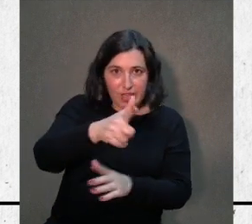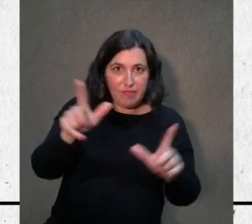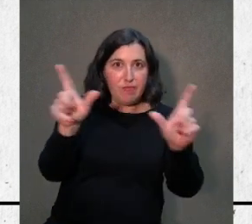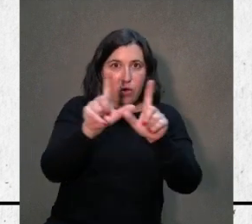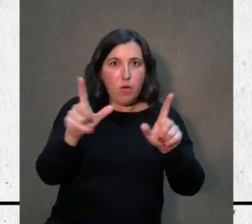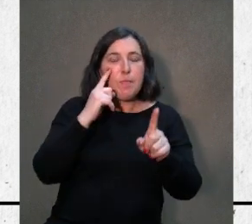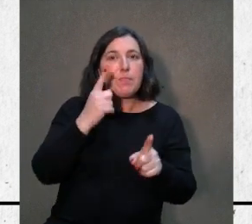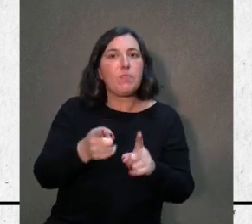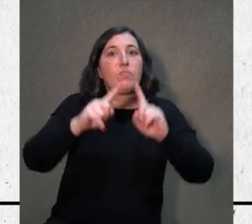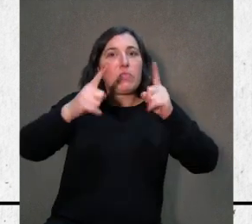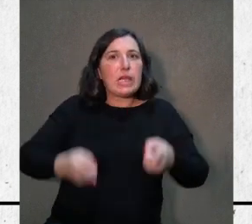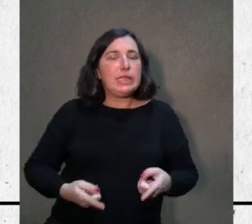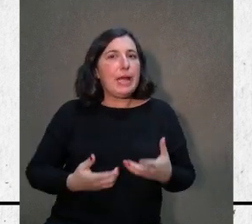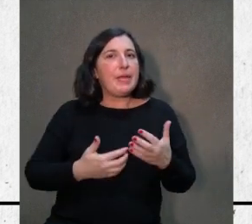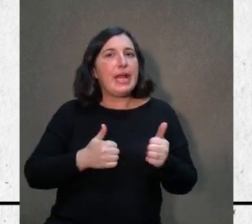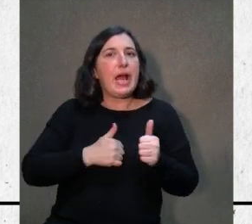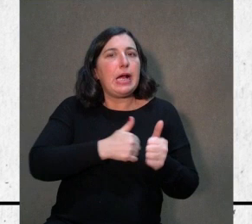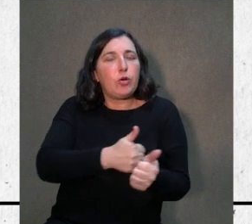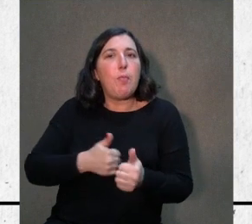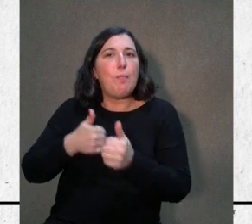pasando en vivo, ¿no? Como el acompañar,